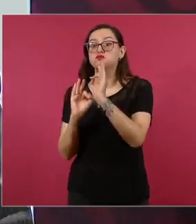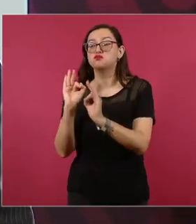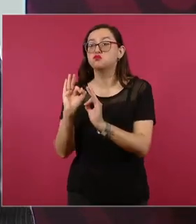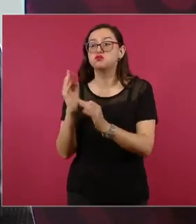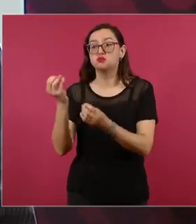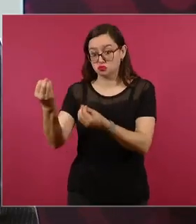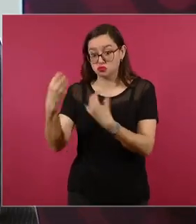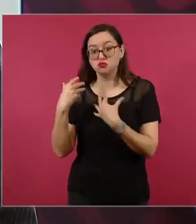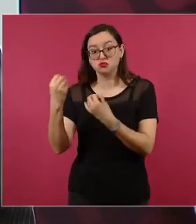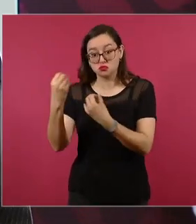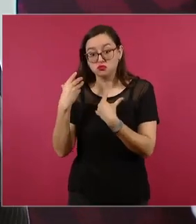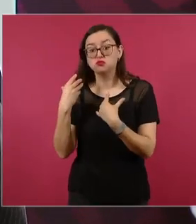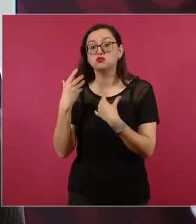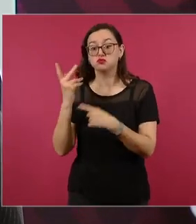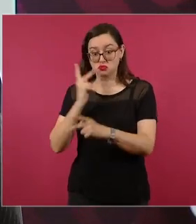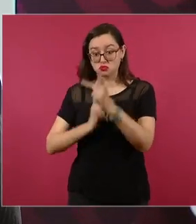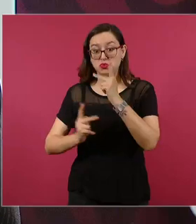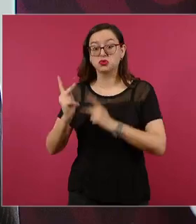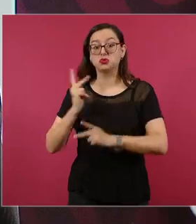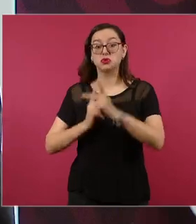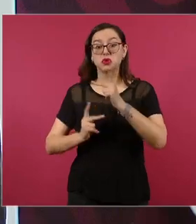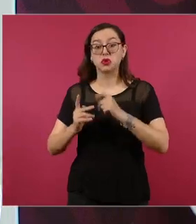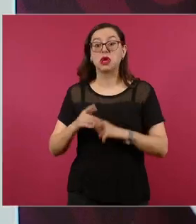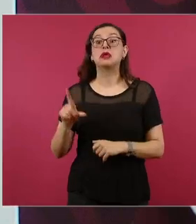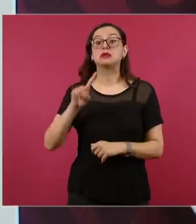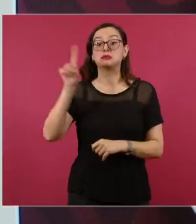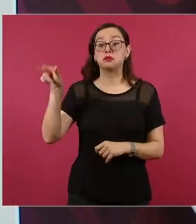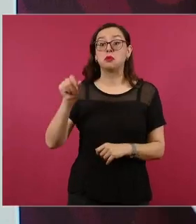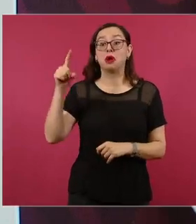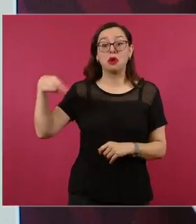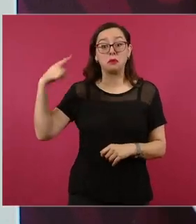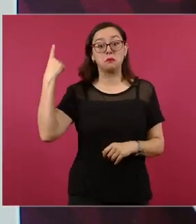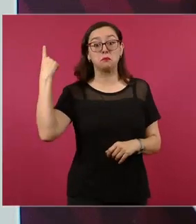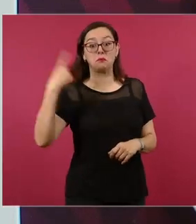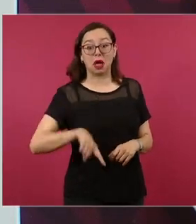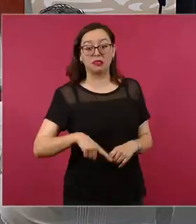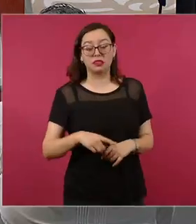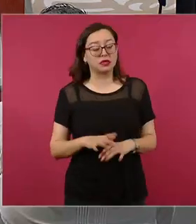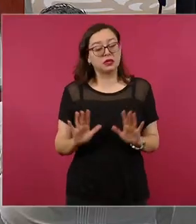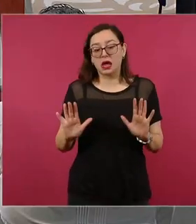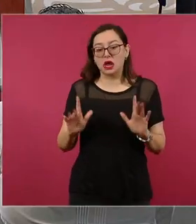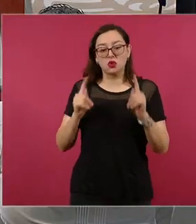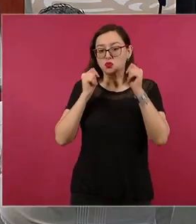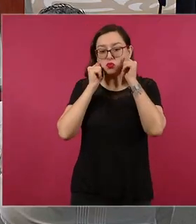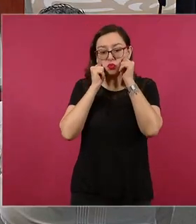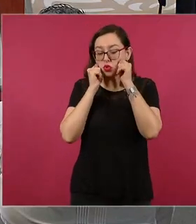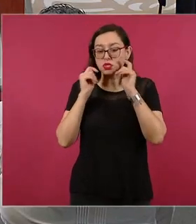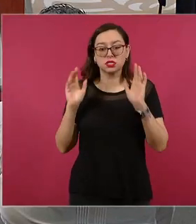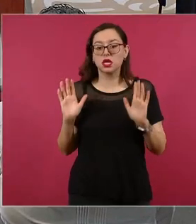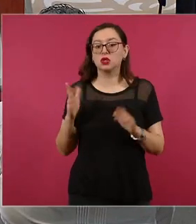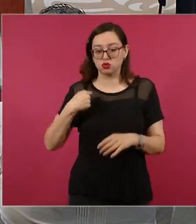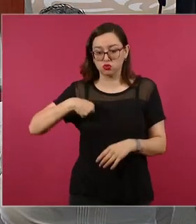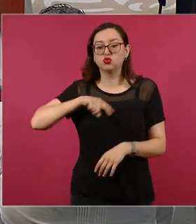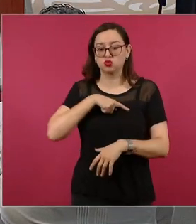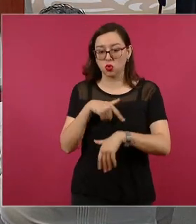después en las llamadas cartas de intención que privaticemos